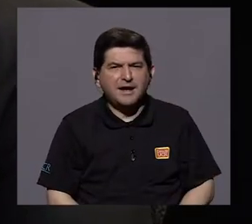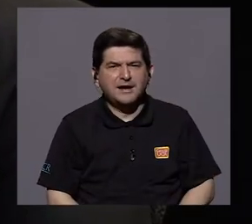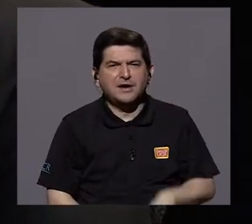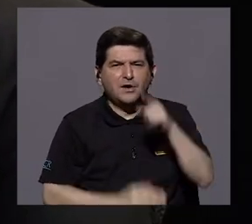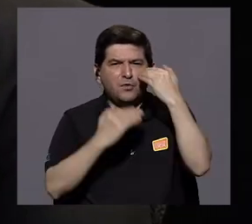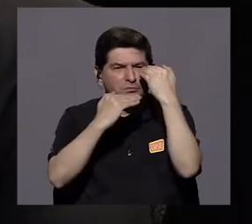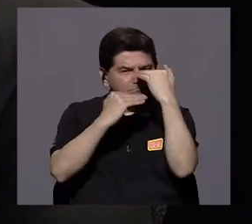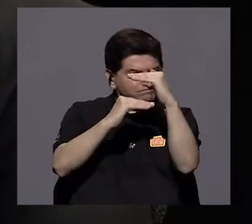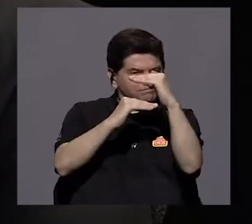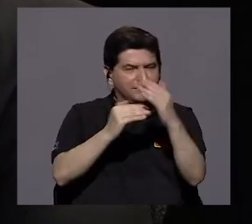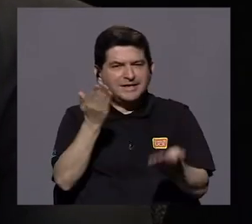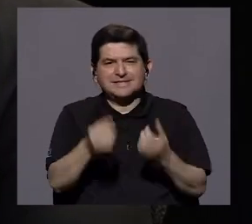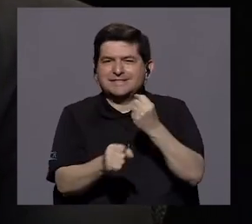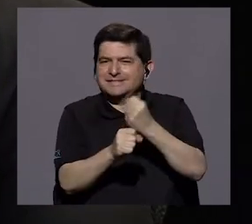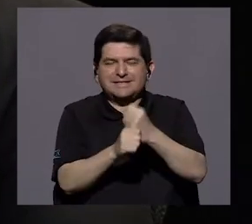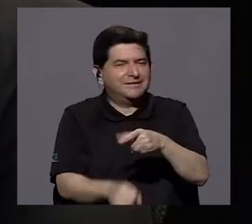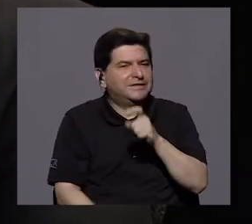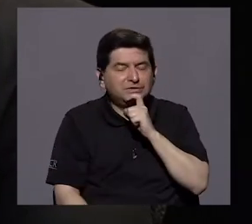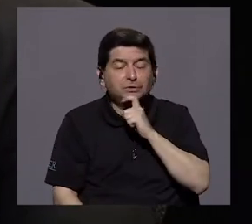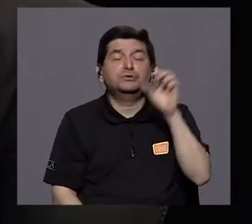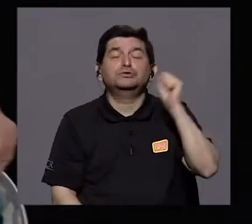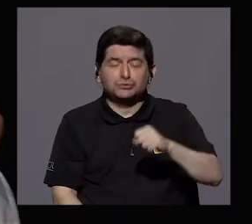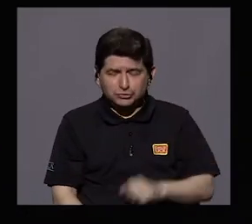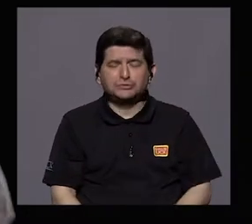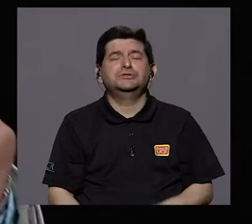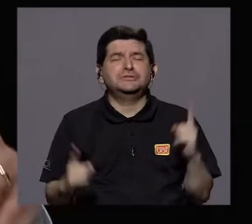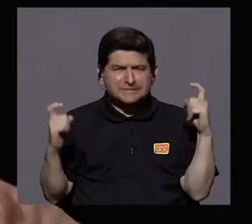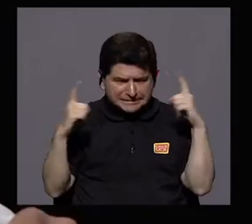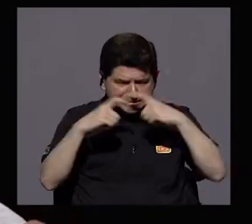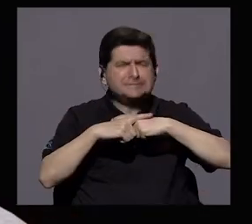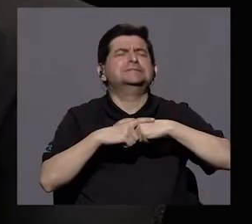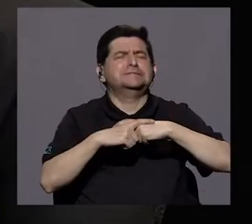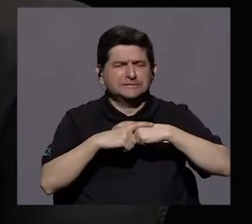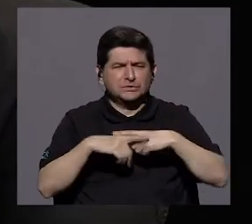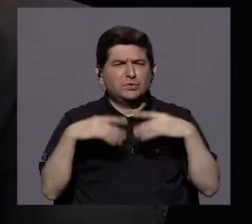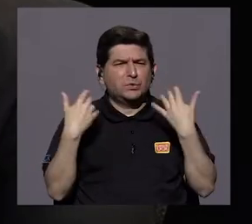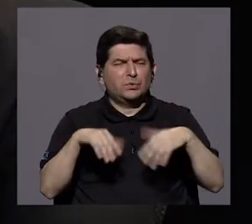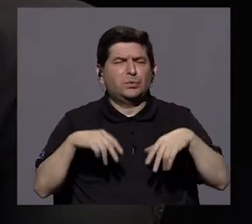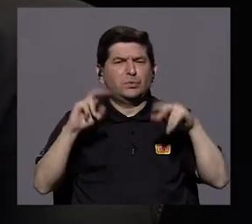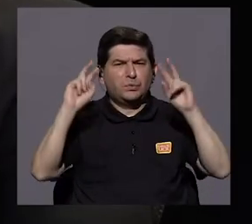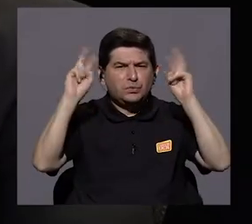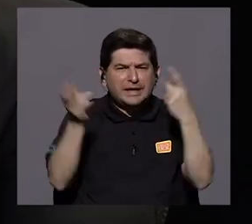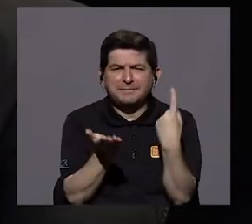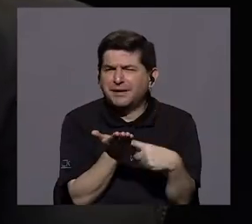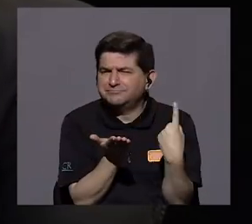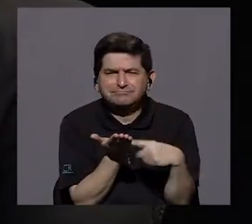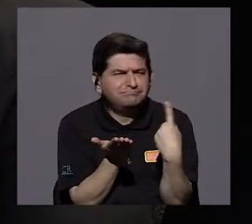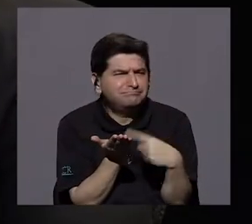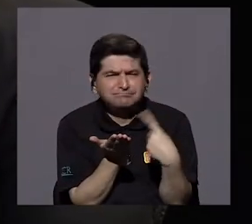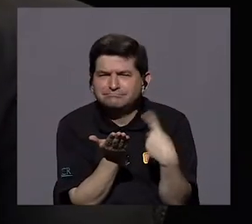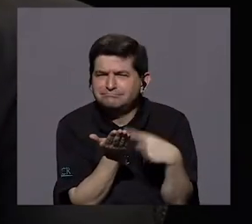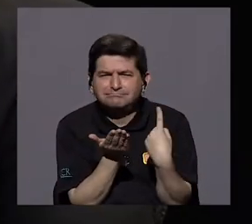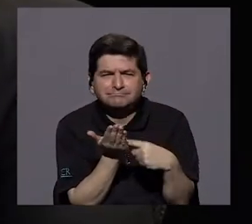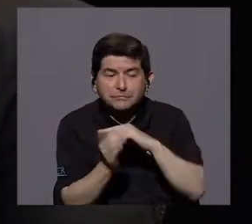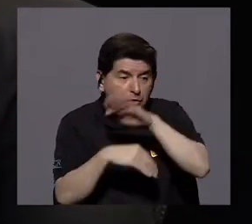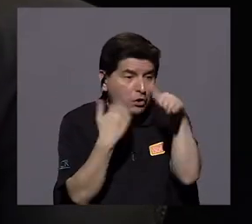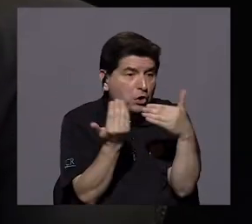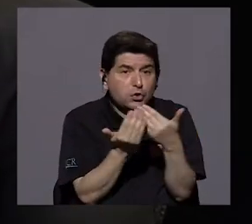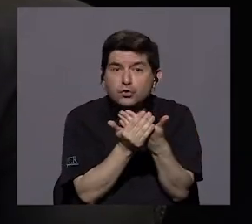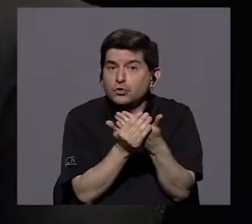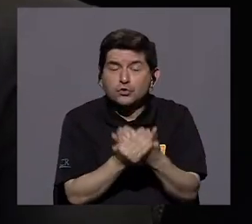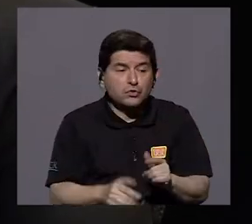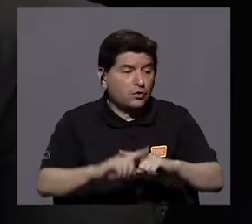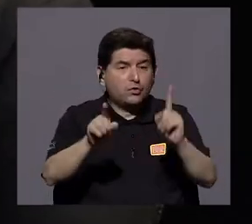ciertos márgenes ha sido una tarea compleja. Muy compleja. Don Román. Ese es un tema muy controversial. En todas